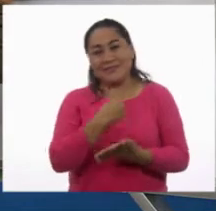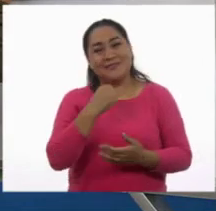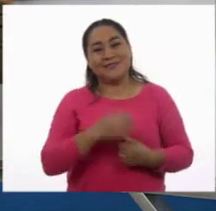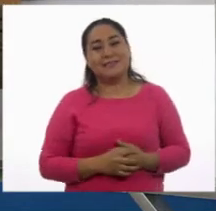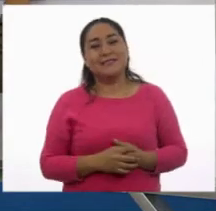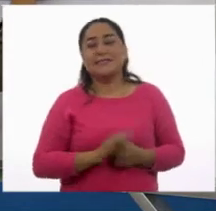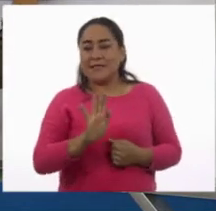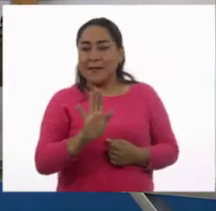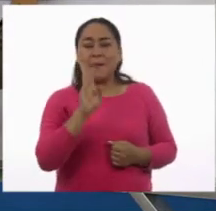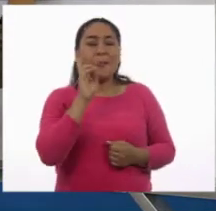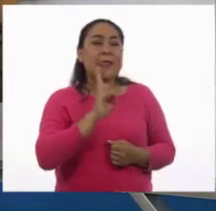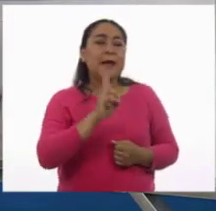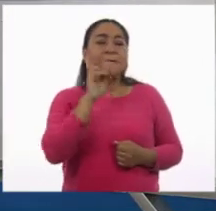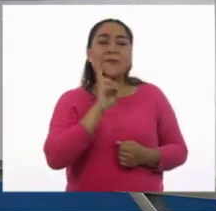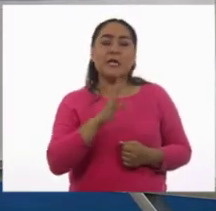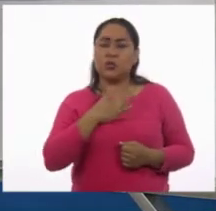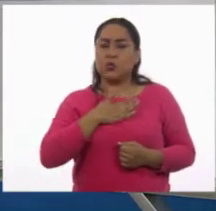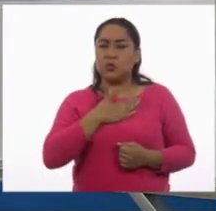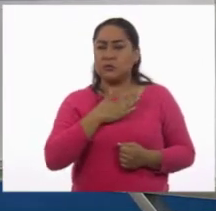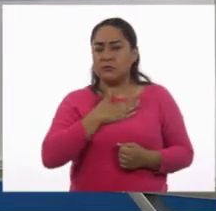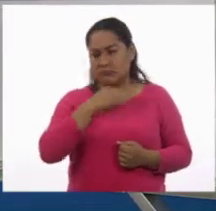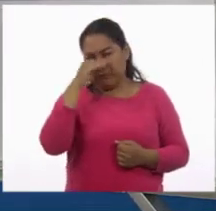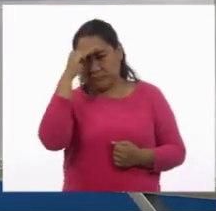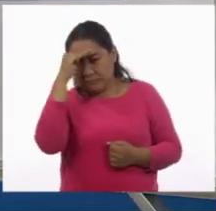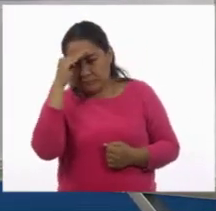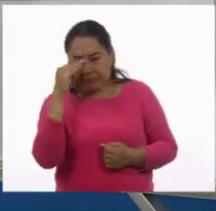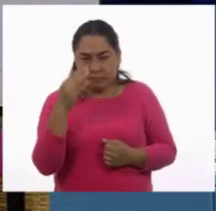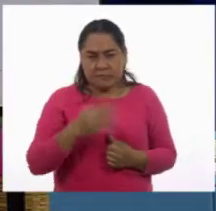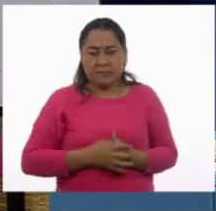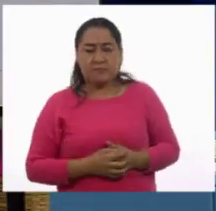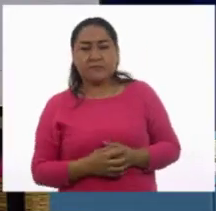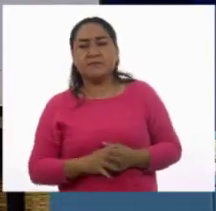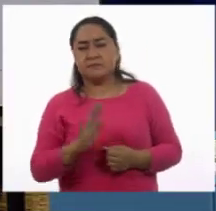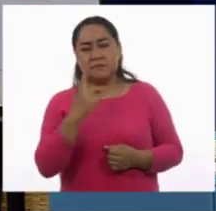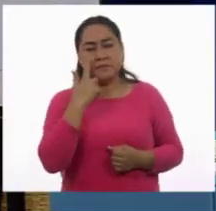A ver, ahora yo digo que en el